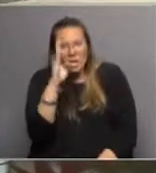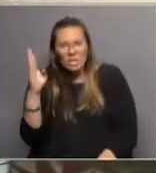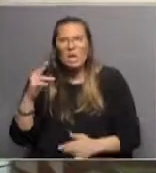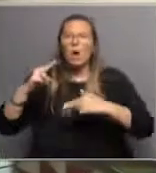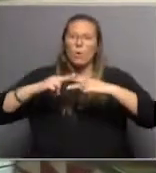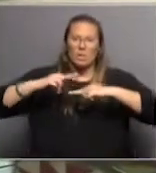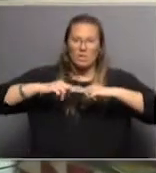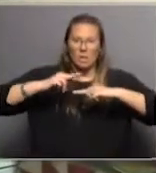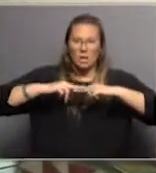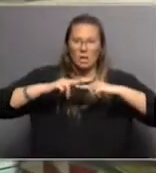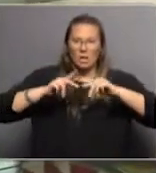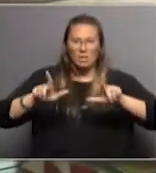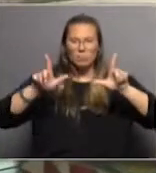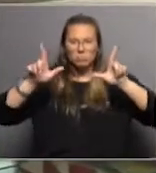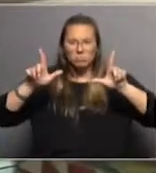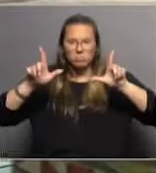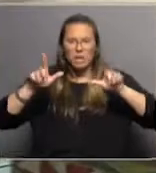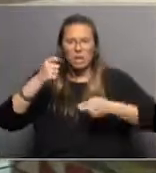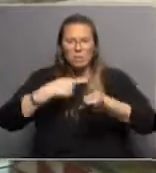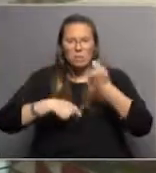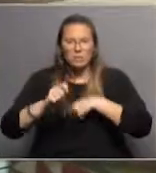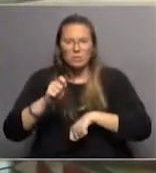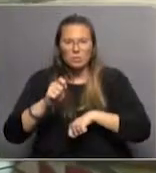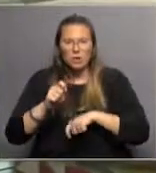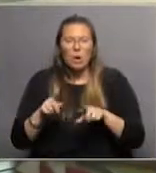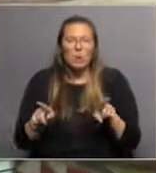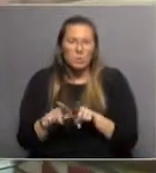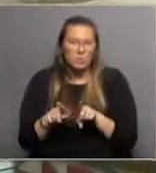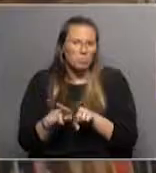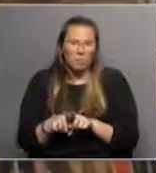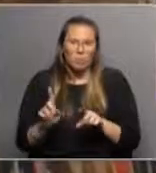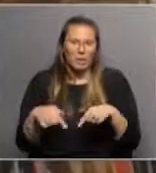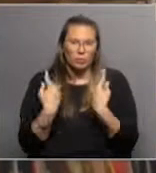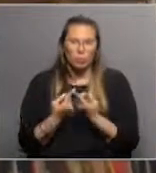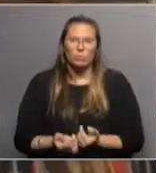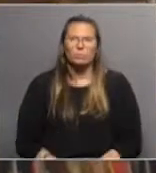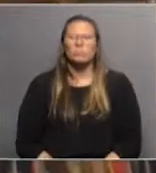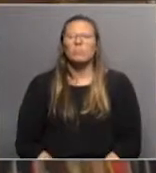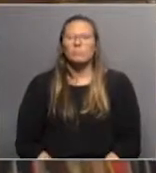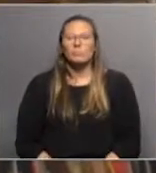páginas web, que el precio de venta al público sea el precio de venta al público.